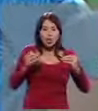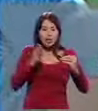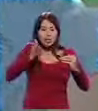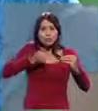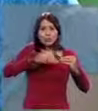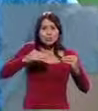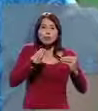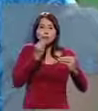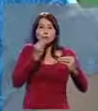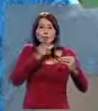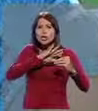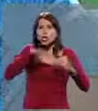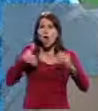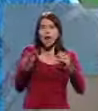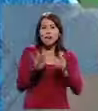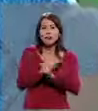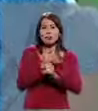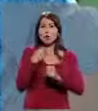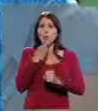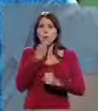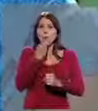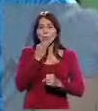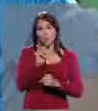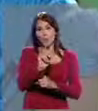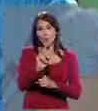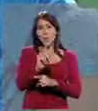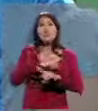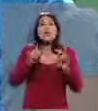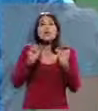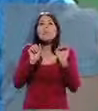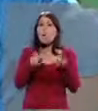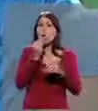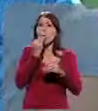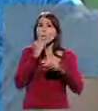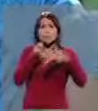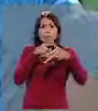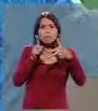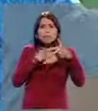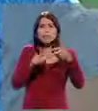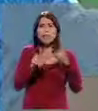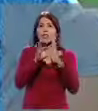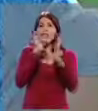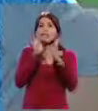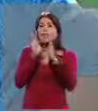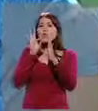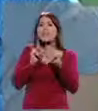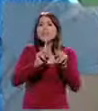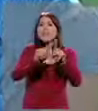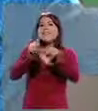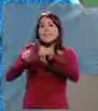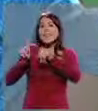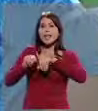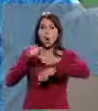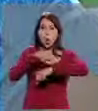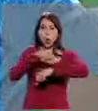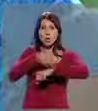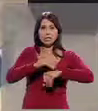comérmela de postre en el almuerzo pero me puedo comer hasta tres frutas en diferentes momentos del día y